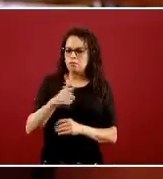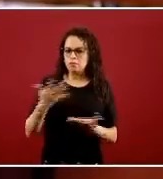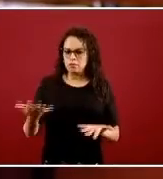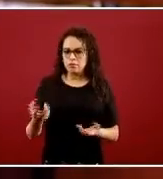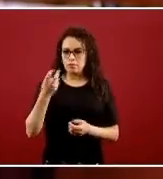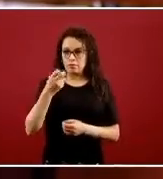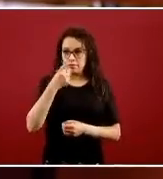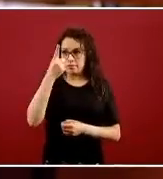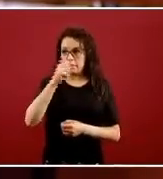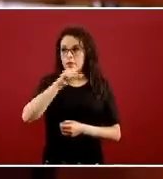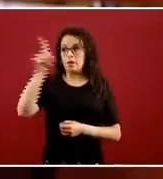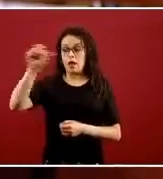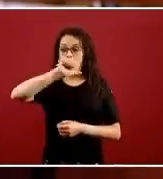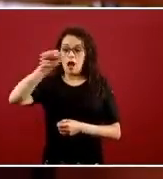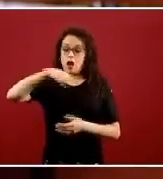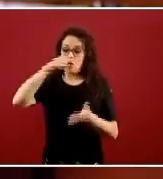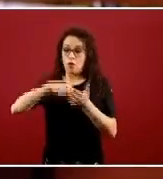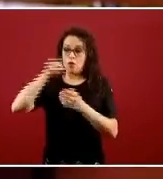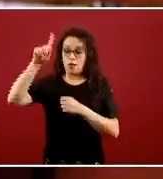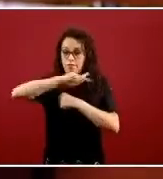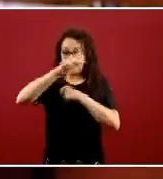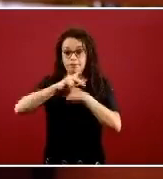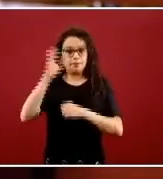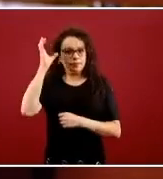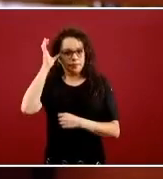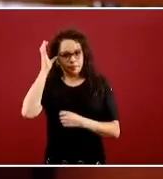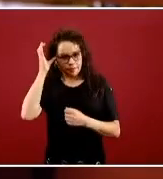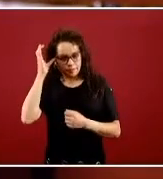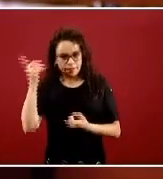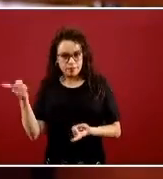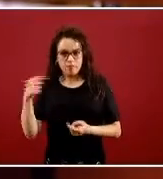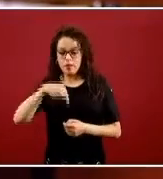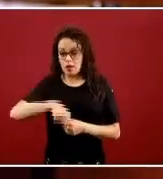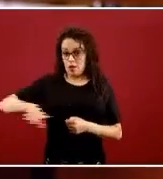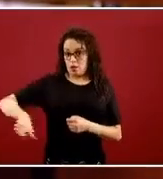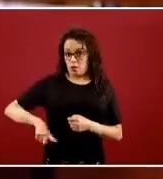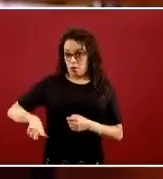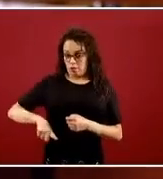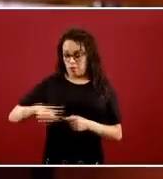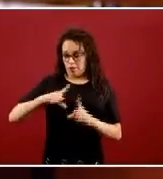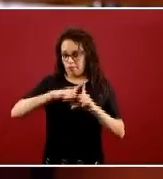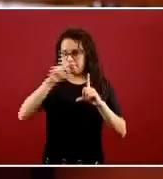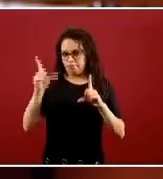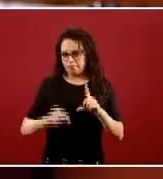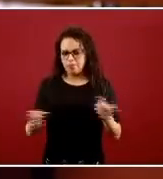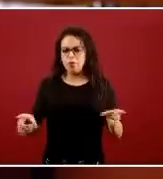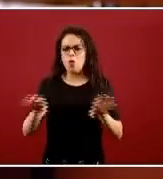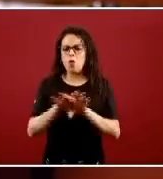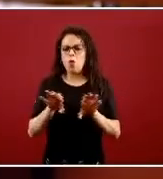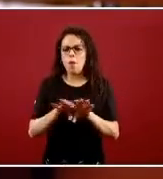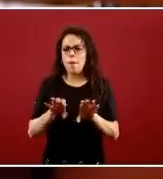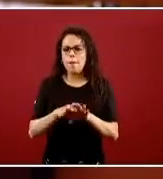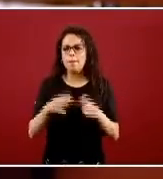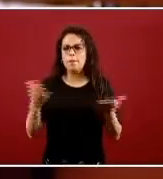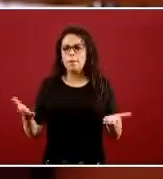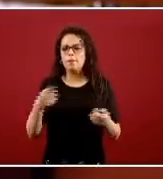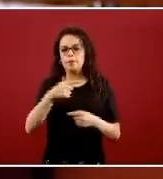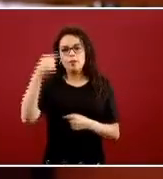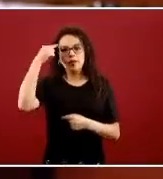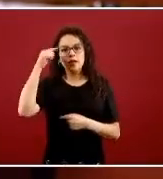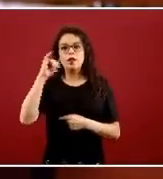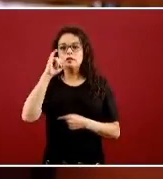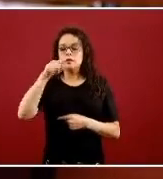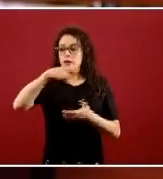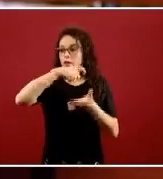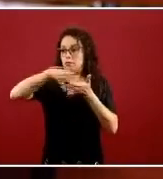a este país. El gobierno mexicano, ¿cómo garantiza que estos productos sean efectivos, estas